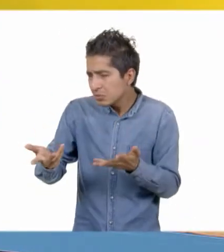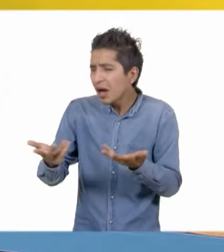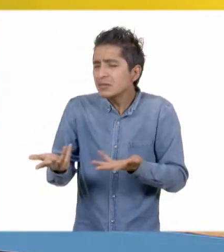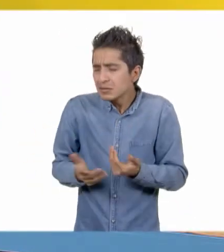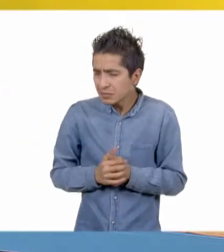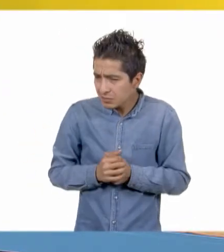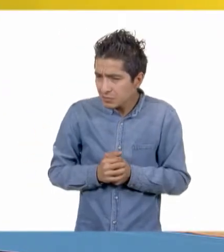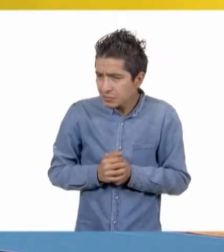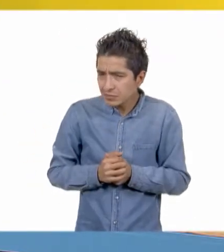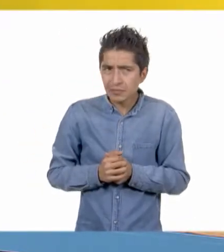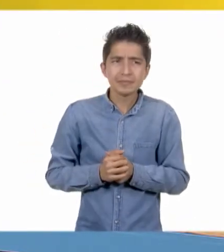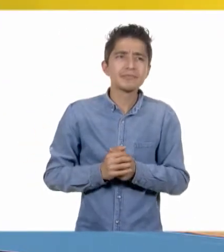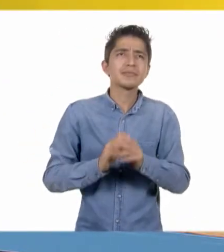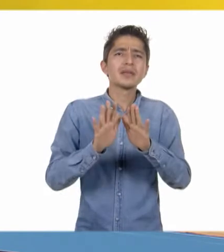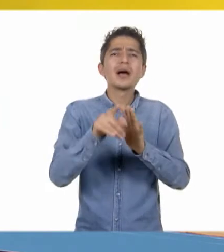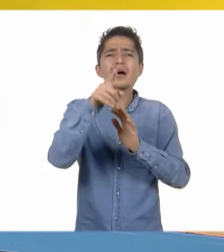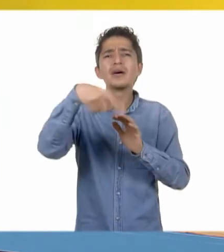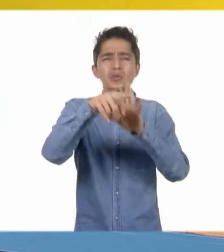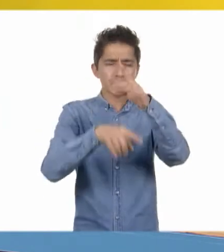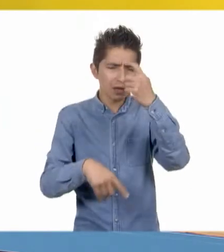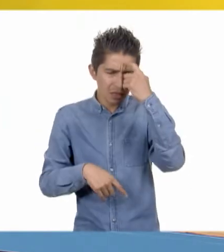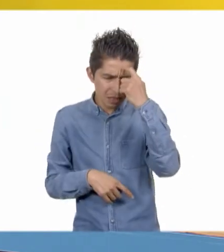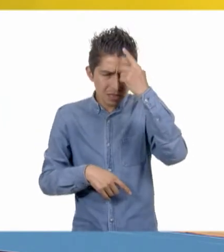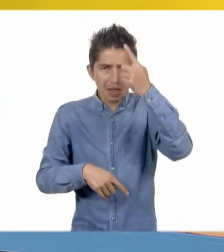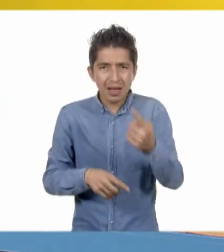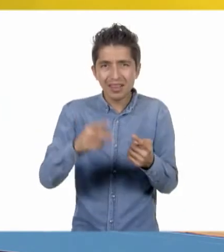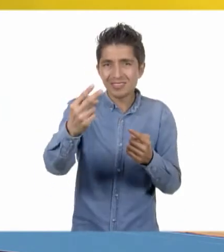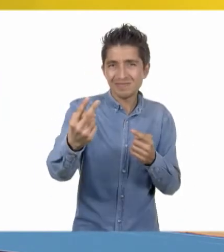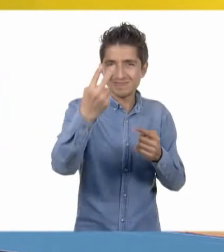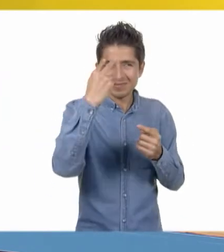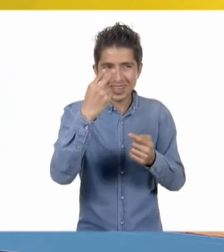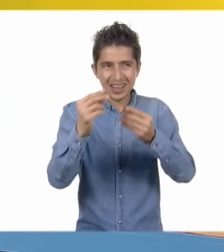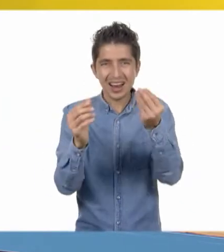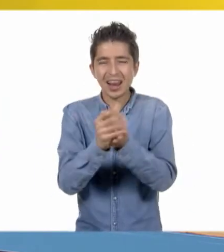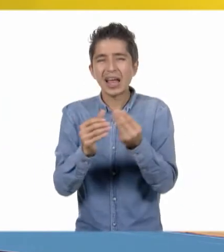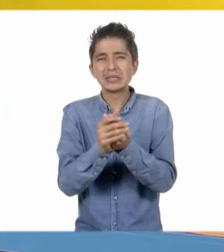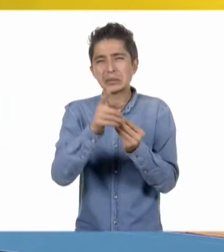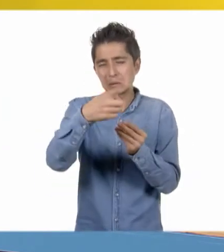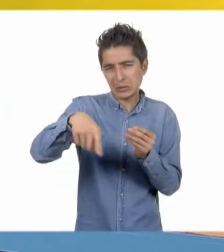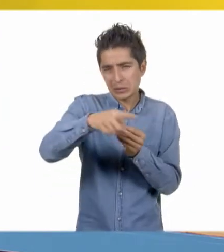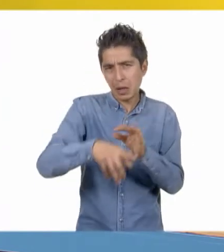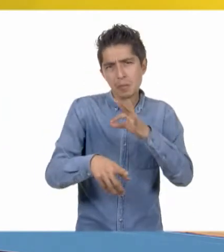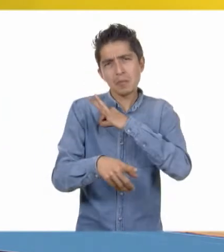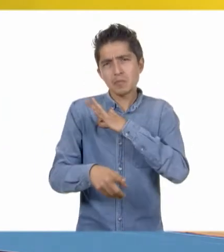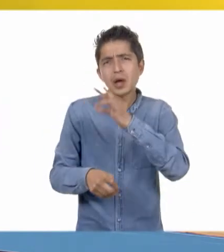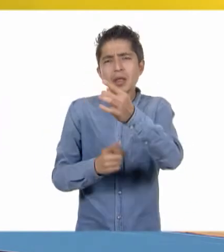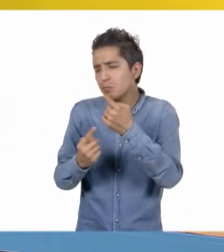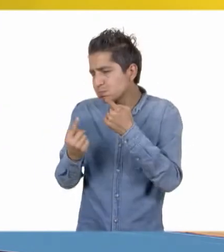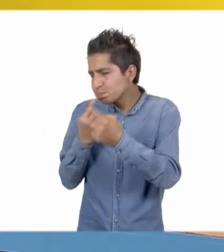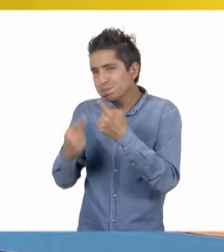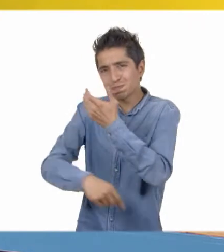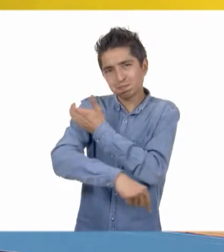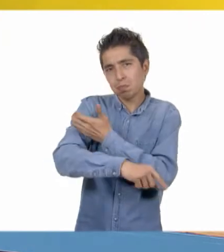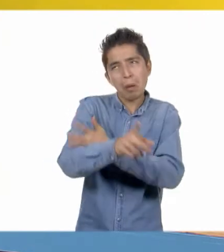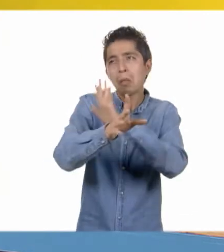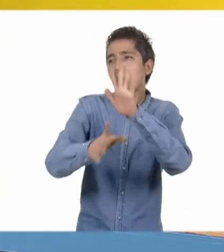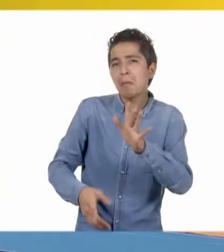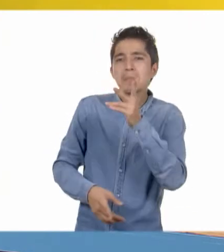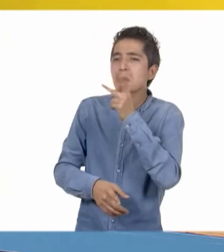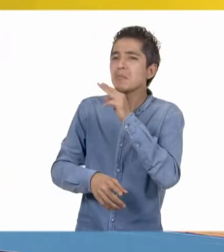podríamos hacer? ¿Qué se les ocurre a quienes están viendo la clase? Pueden comentar con quienes les están acompañando